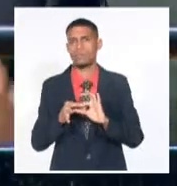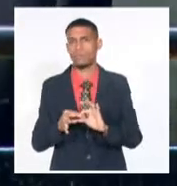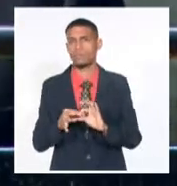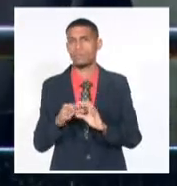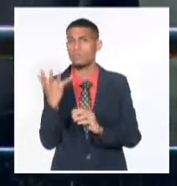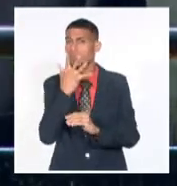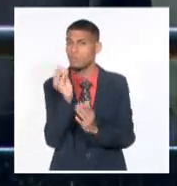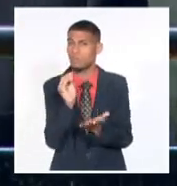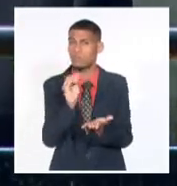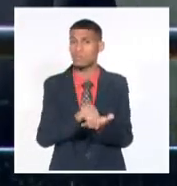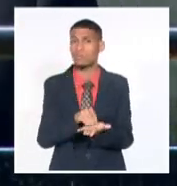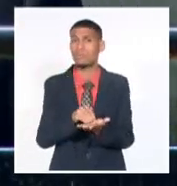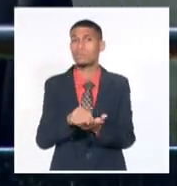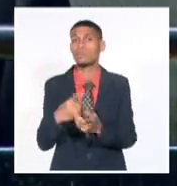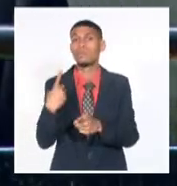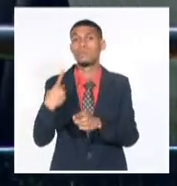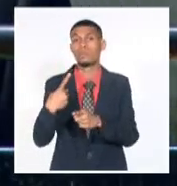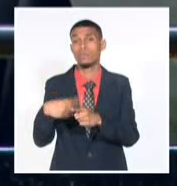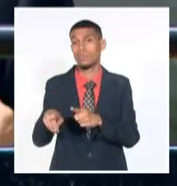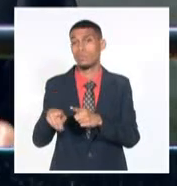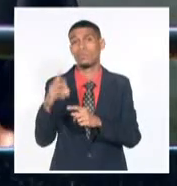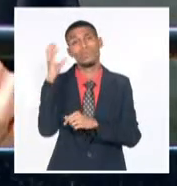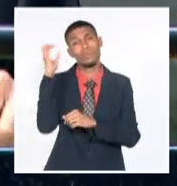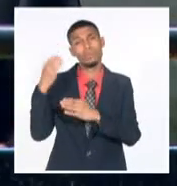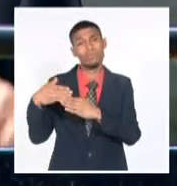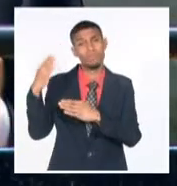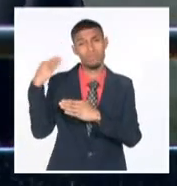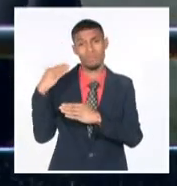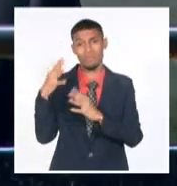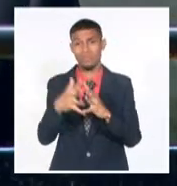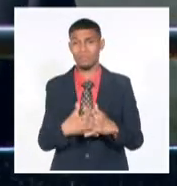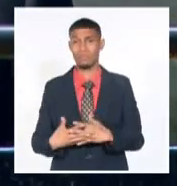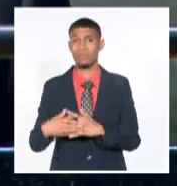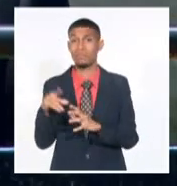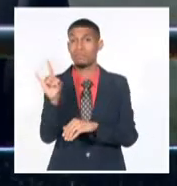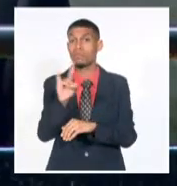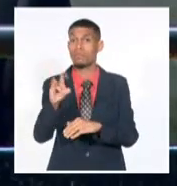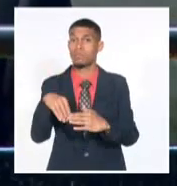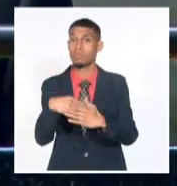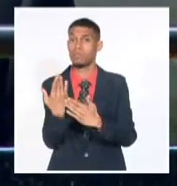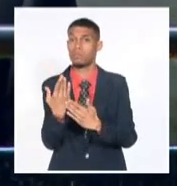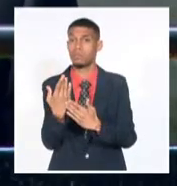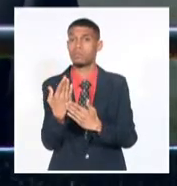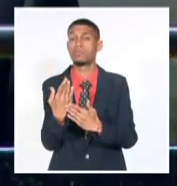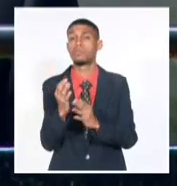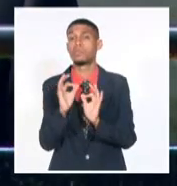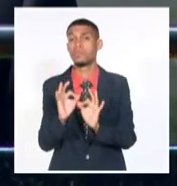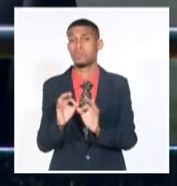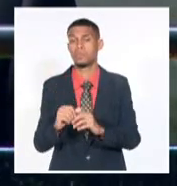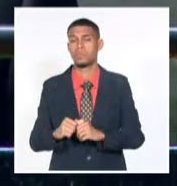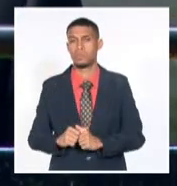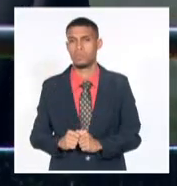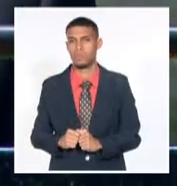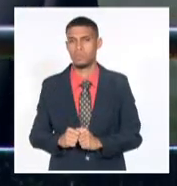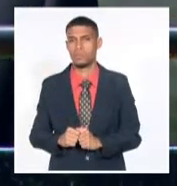el anterior gobierno republicano a solo 9 días de abandonar la Casa